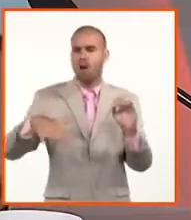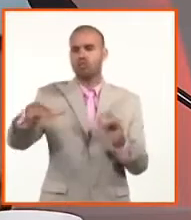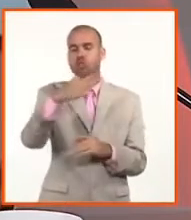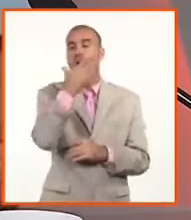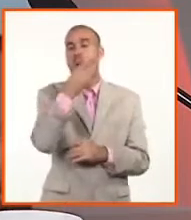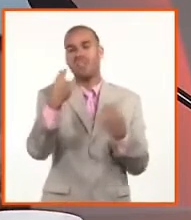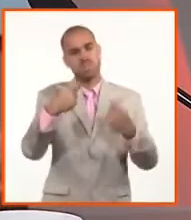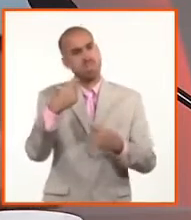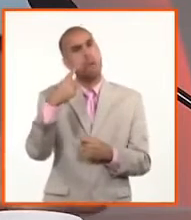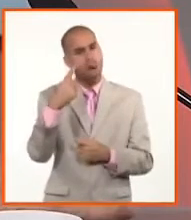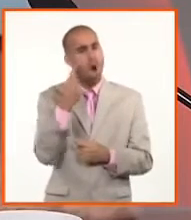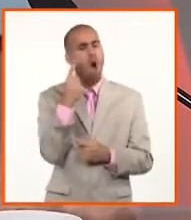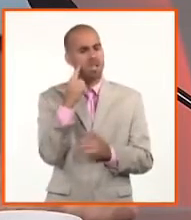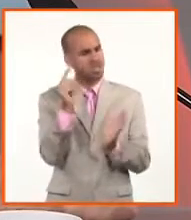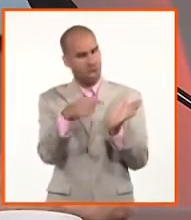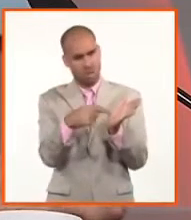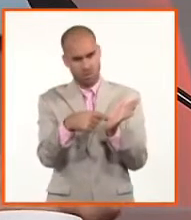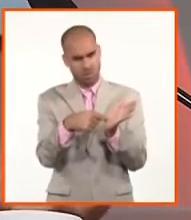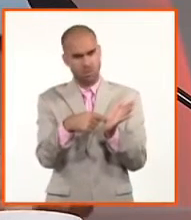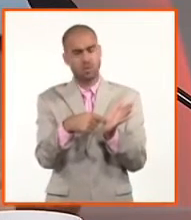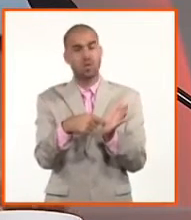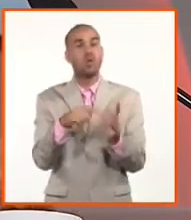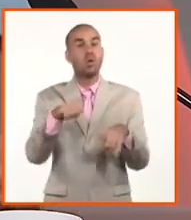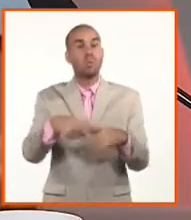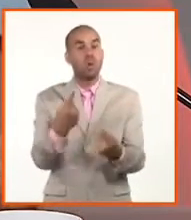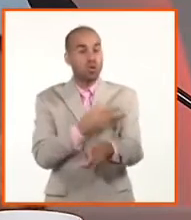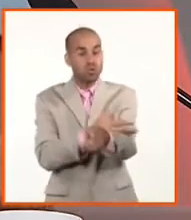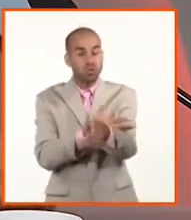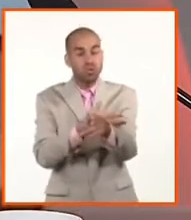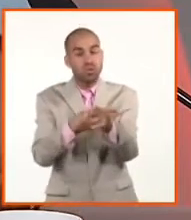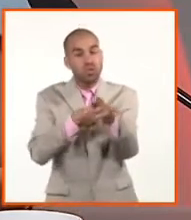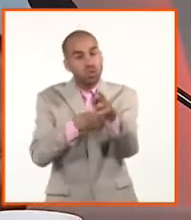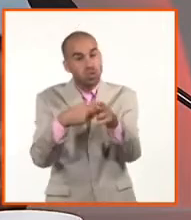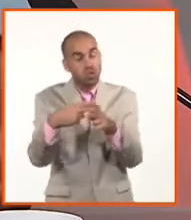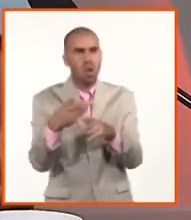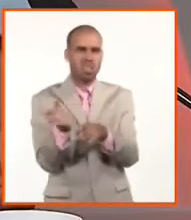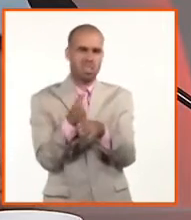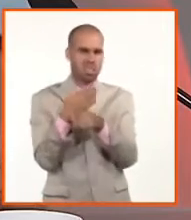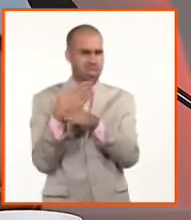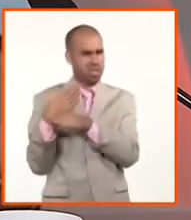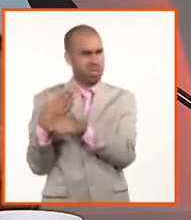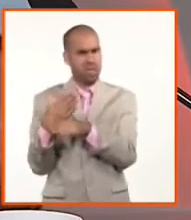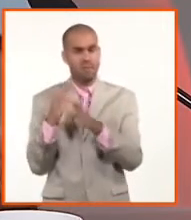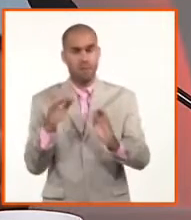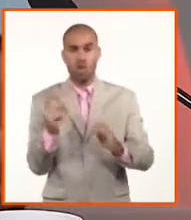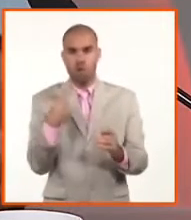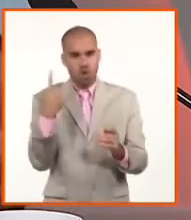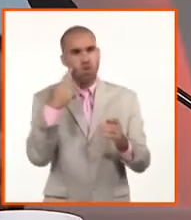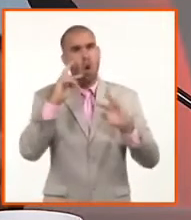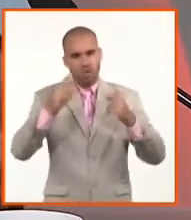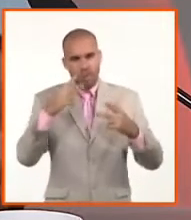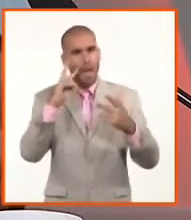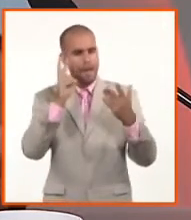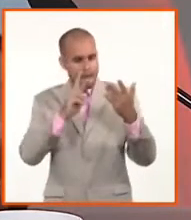porque es una obra tan diversa. Nosotros la estábamos releyendo precisamente con todo lo que hemos hecho con la jornada y hemos